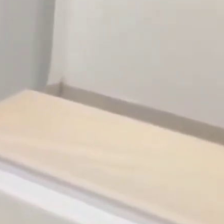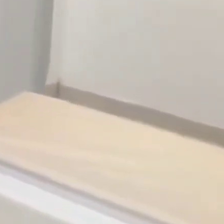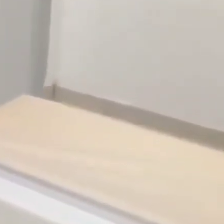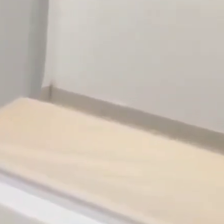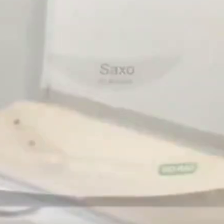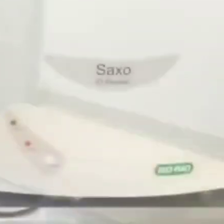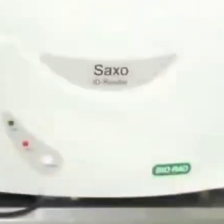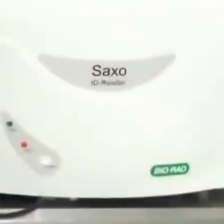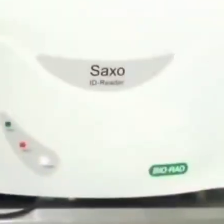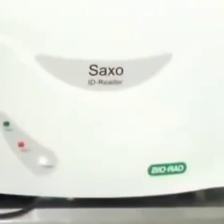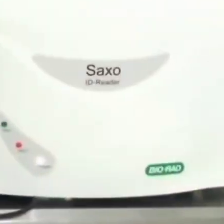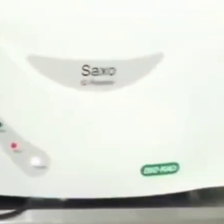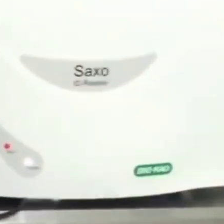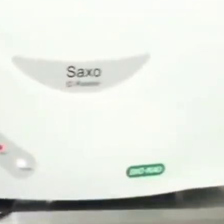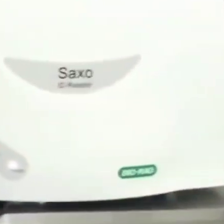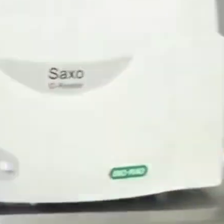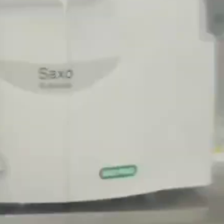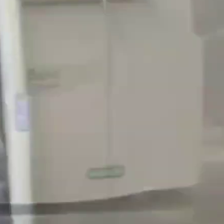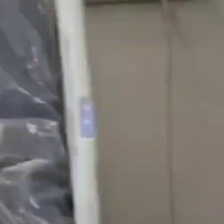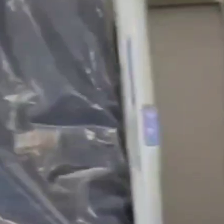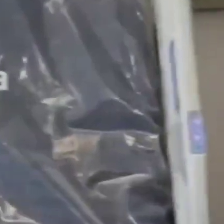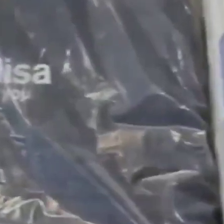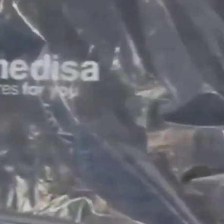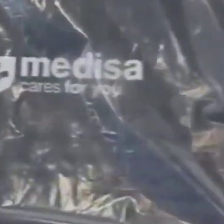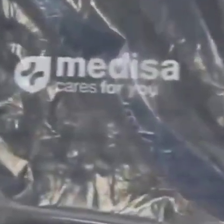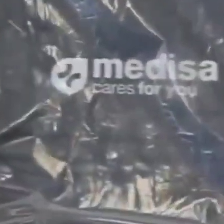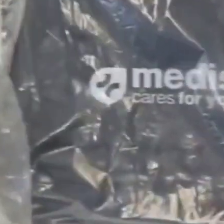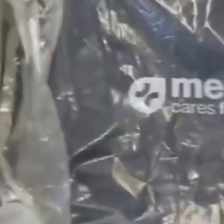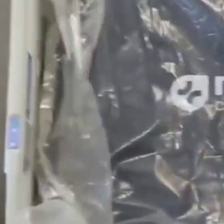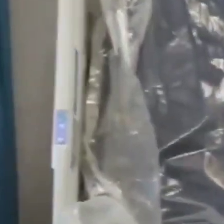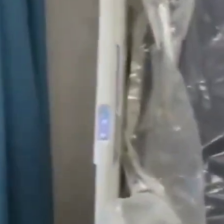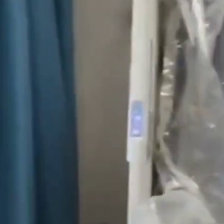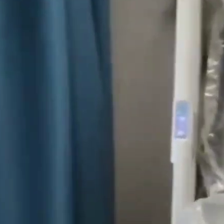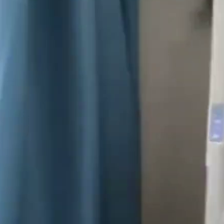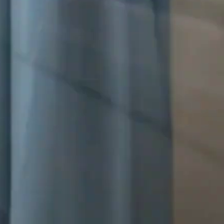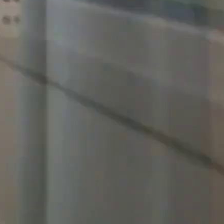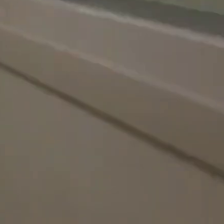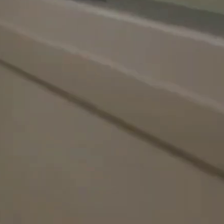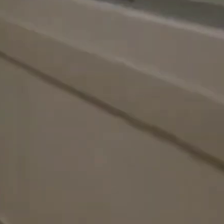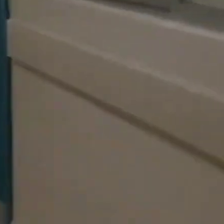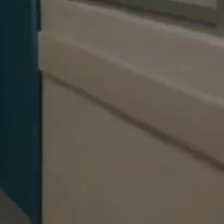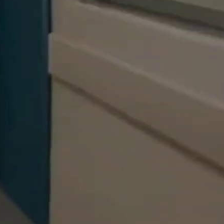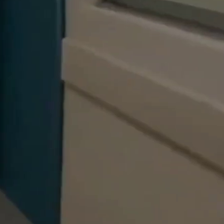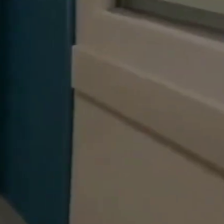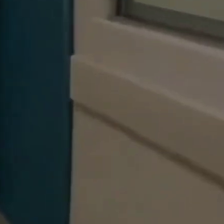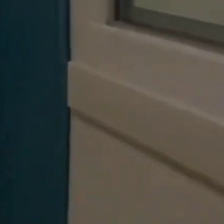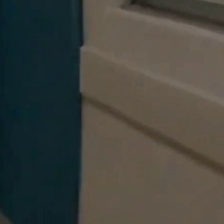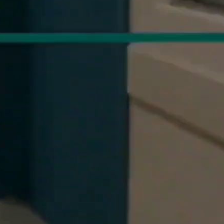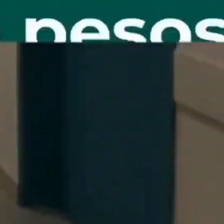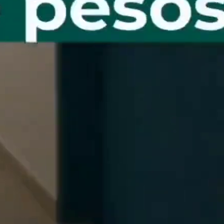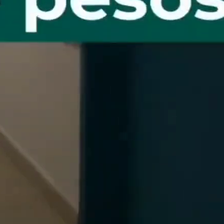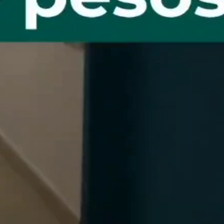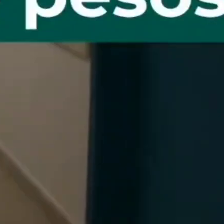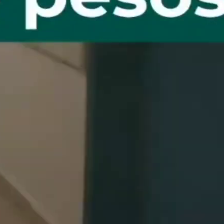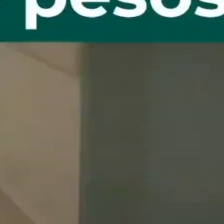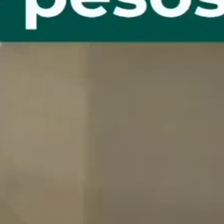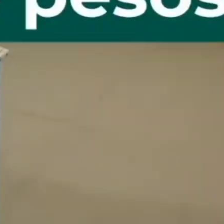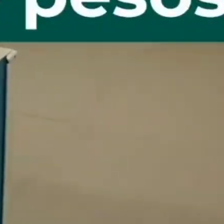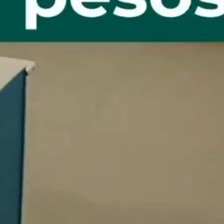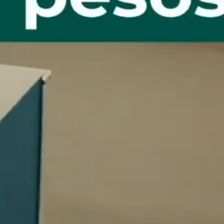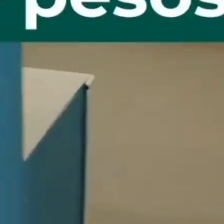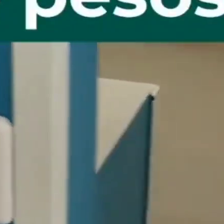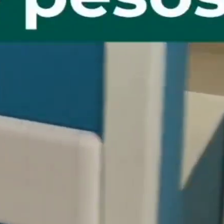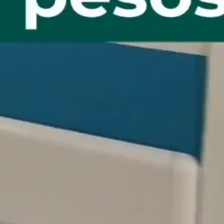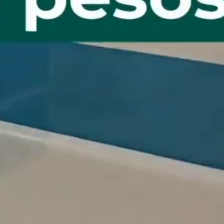electrocirugía, cardiotocógrafos, unidades de anestesia, camas clínicas, entre otras. Se han destinado 108.9